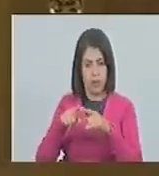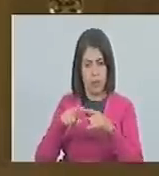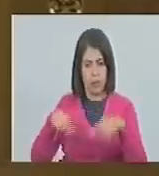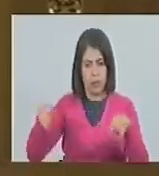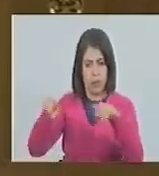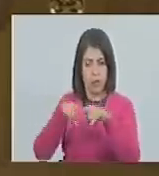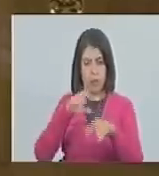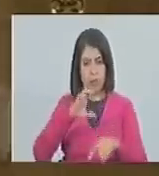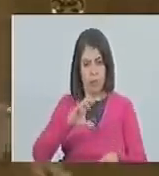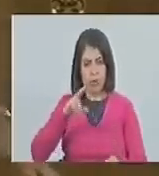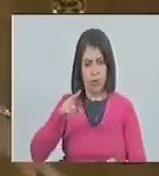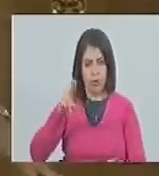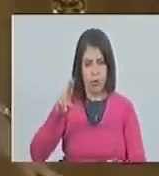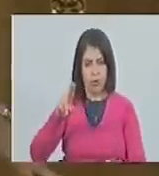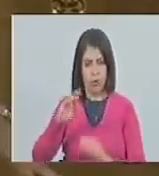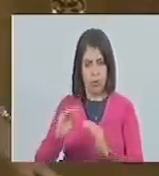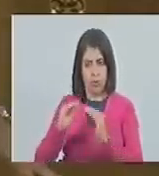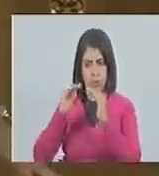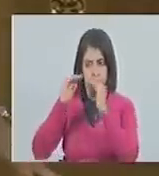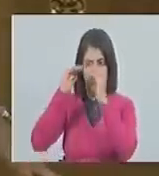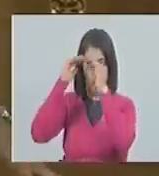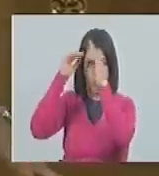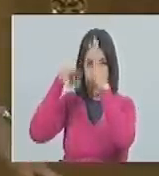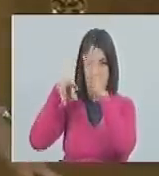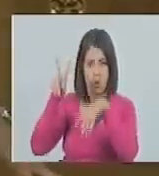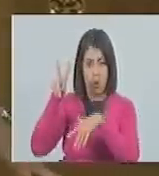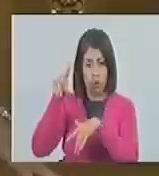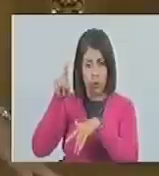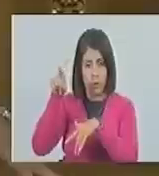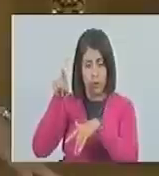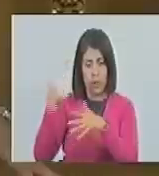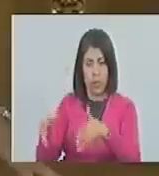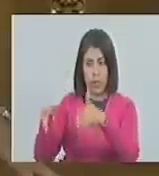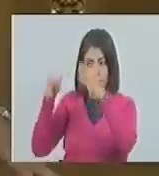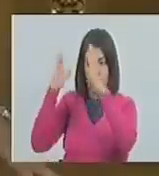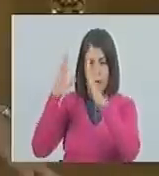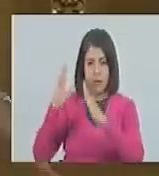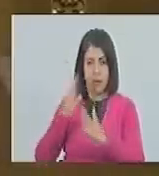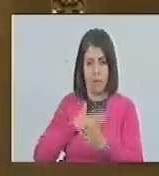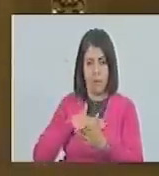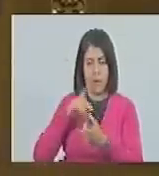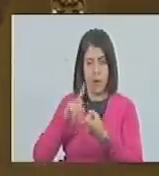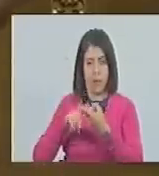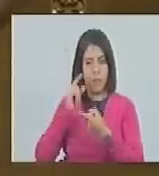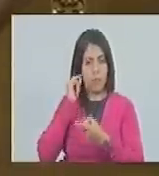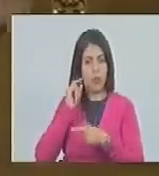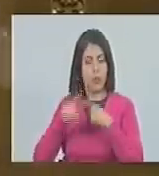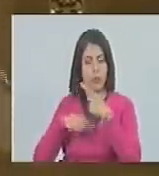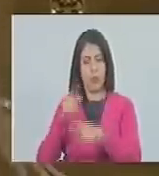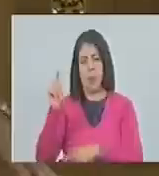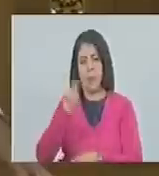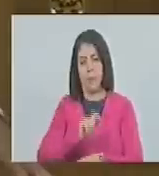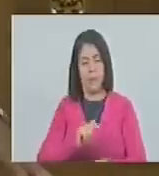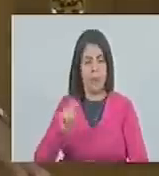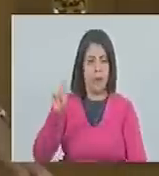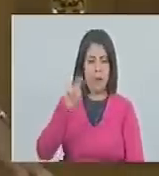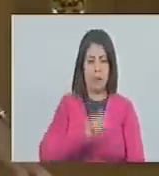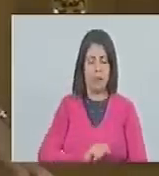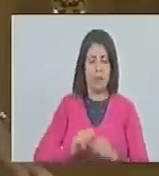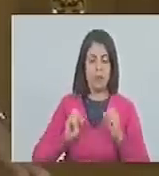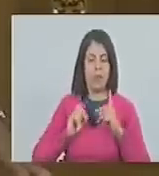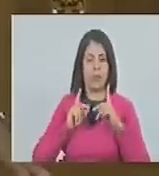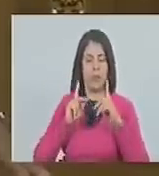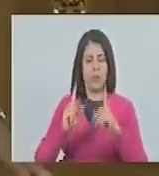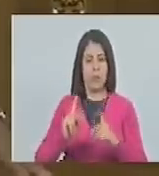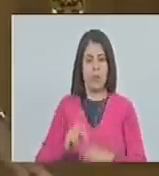chu, en el piso 12 de aquel edificio, mi esposa, luego de varios meses, tuvo la